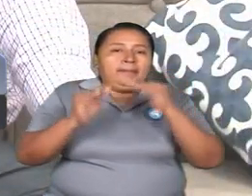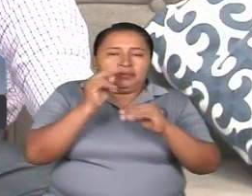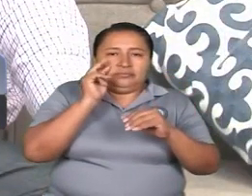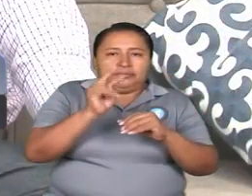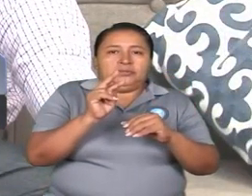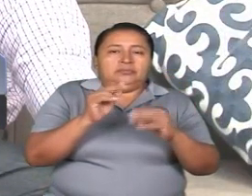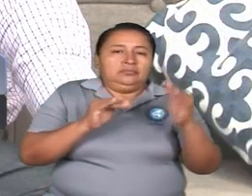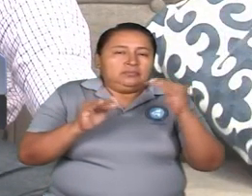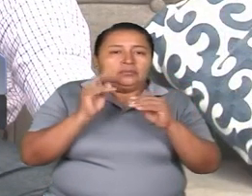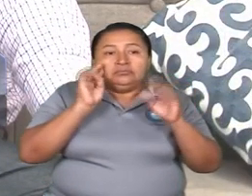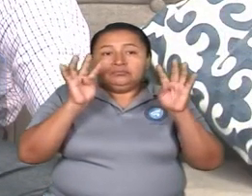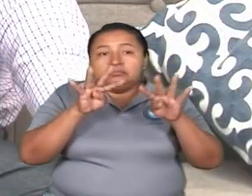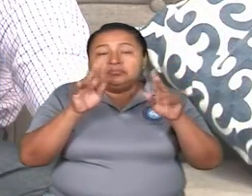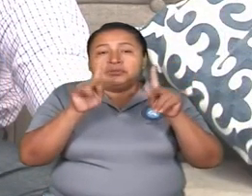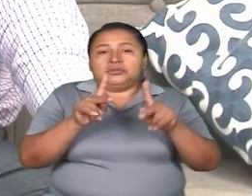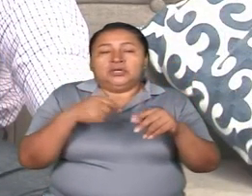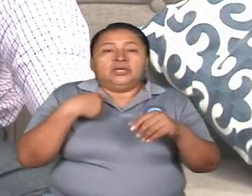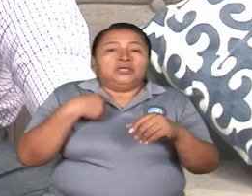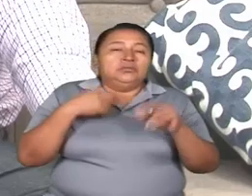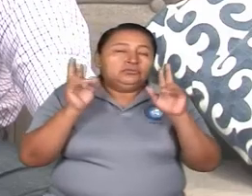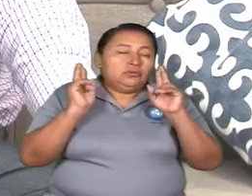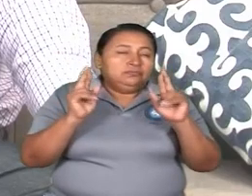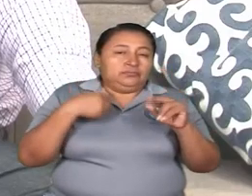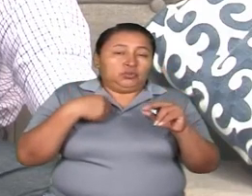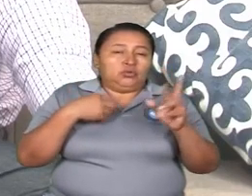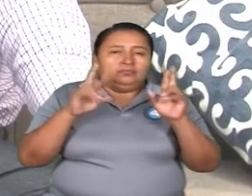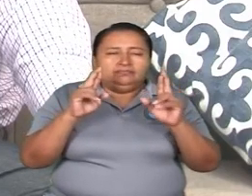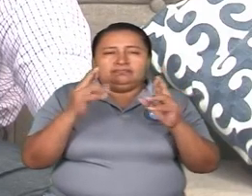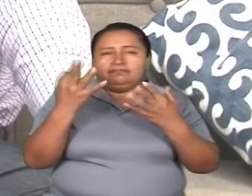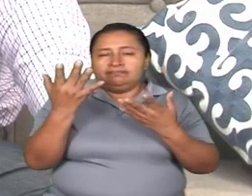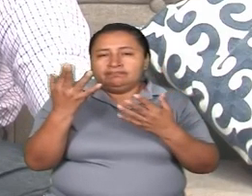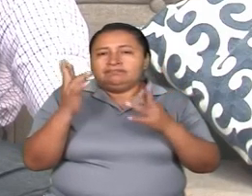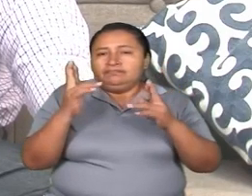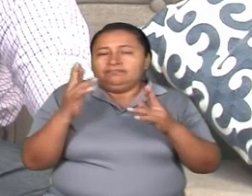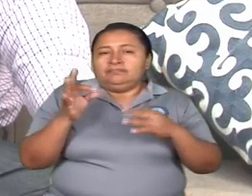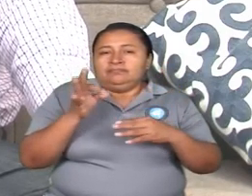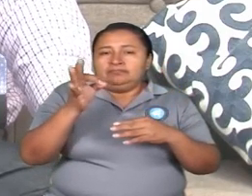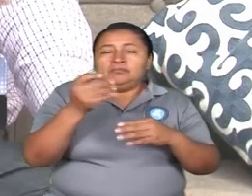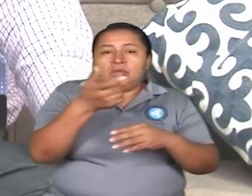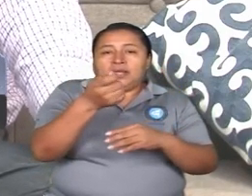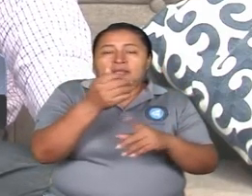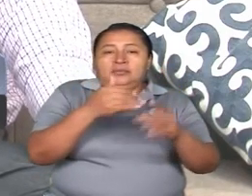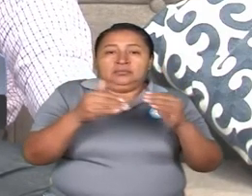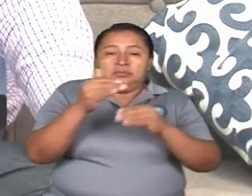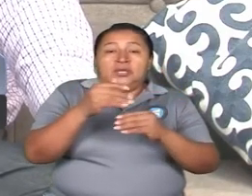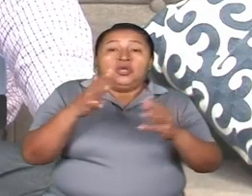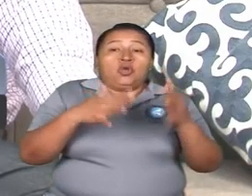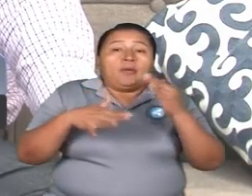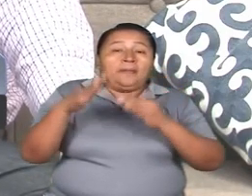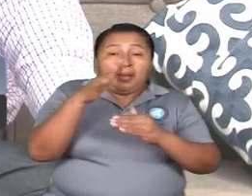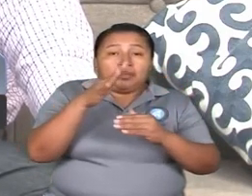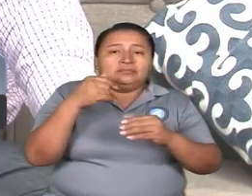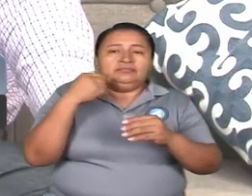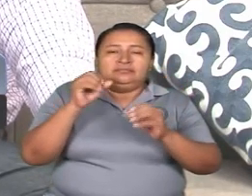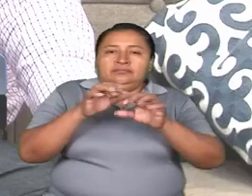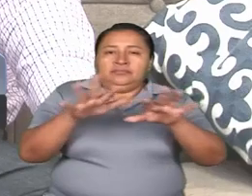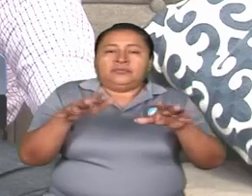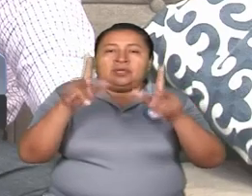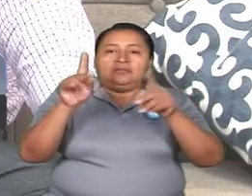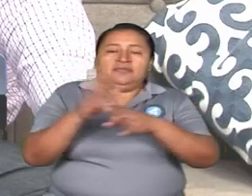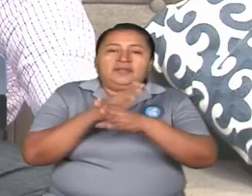¿ya? Auguro un canal parlamentario con mayor presencia en los ratings de los medios